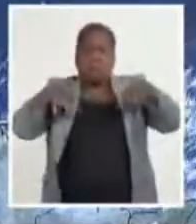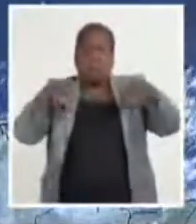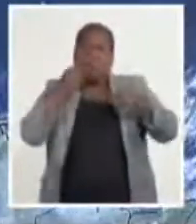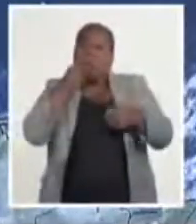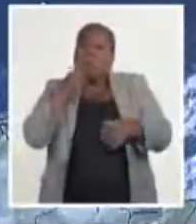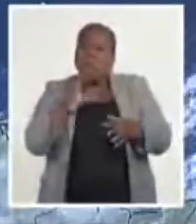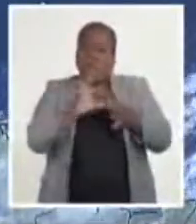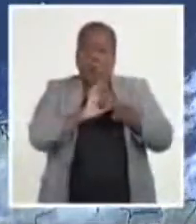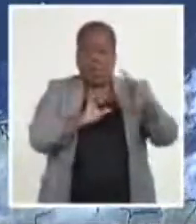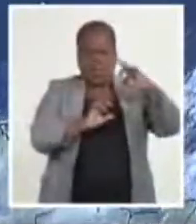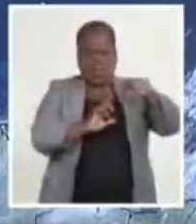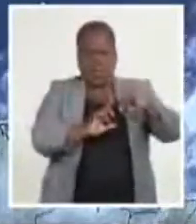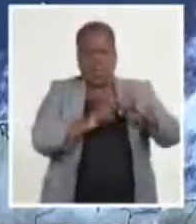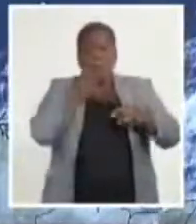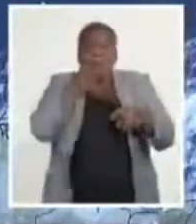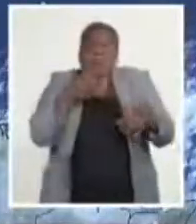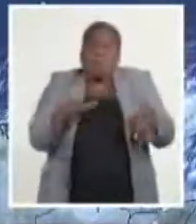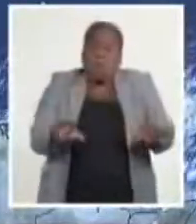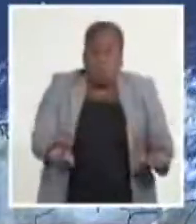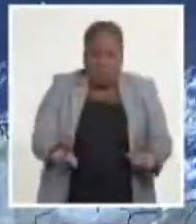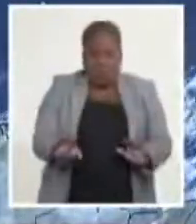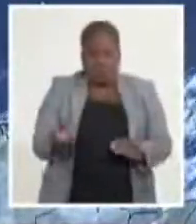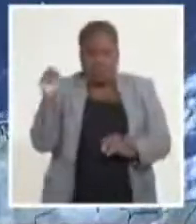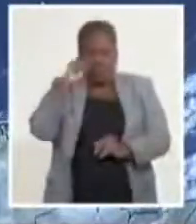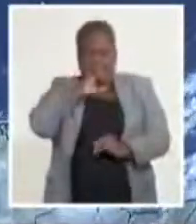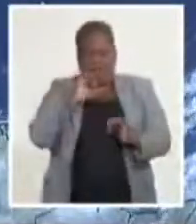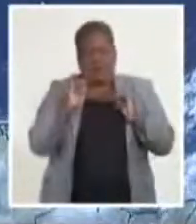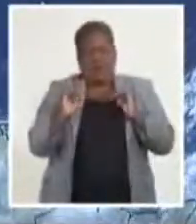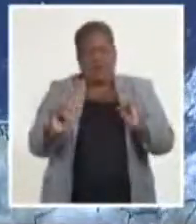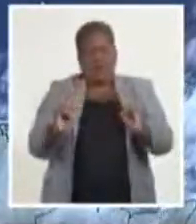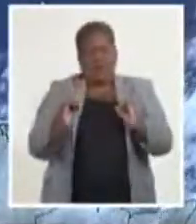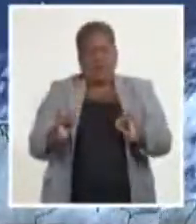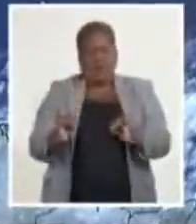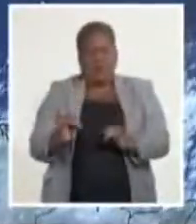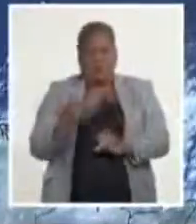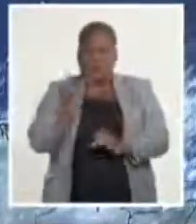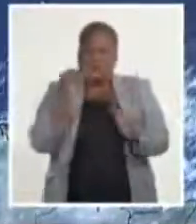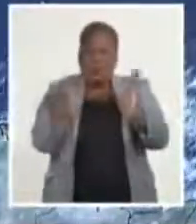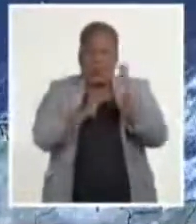provincia de Guantánamo. Esto es todo en cuanto a la información meteorológica. Tengan todos feliz tarde y hasta mañana.